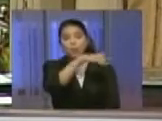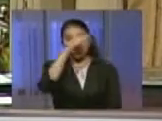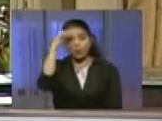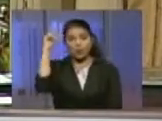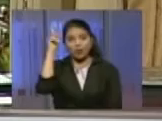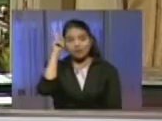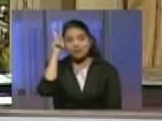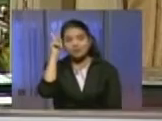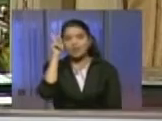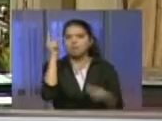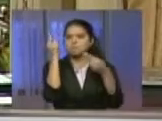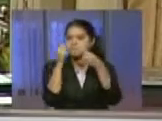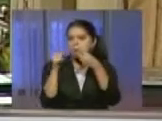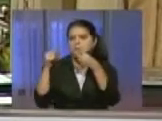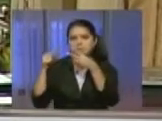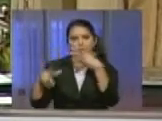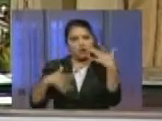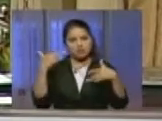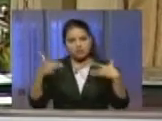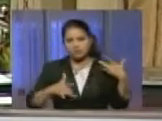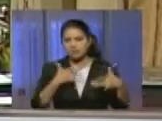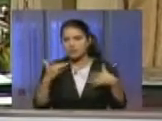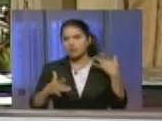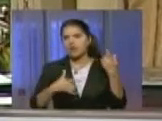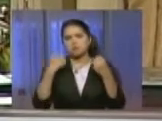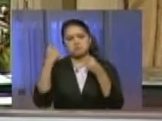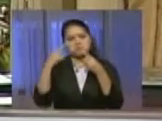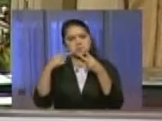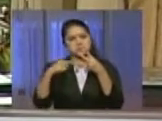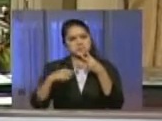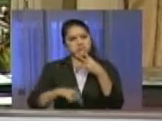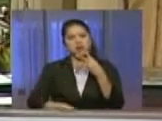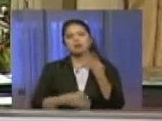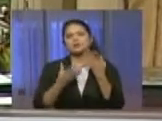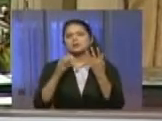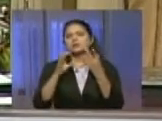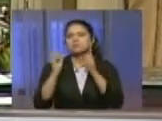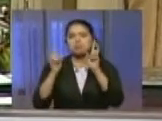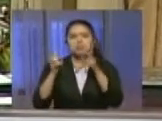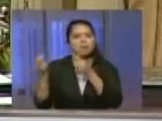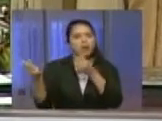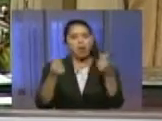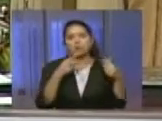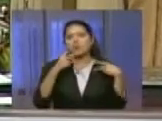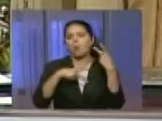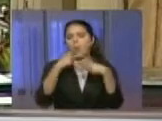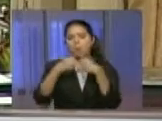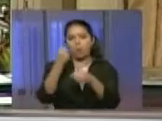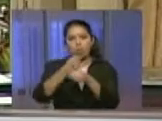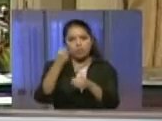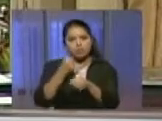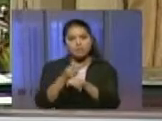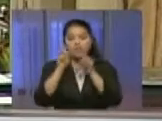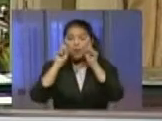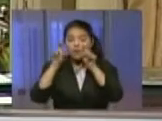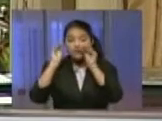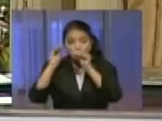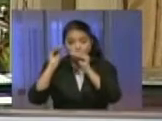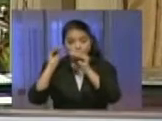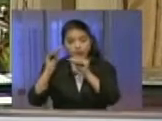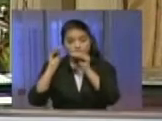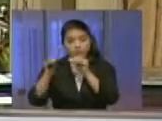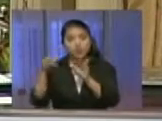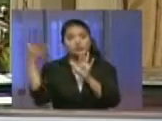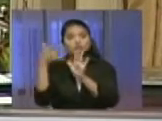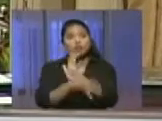conjunto de jornadas de carácter económica productiva y de formación a nivel